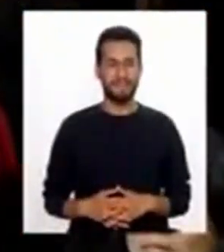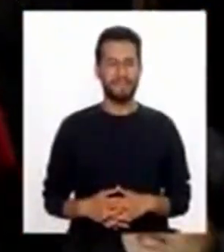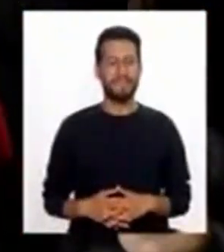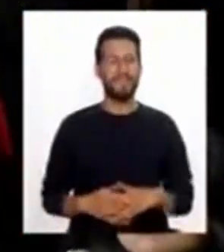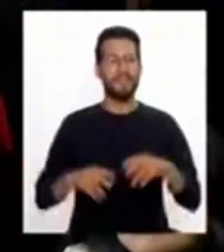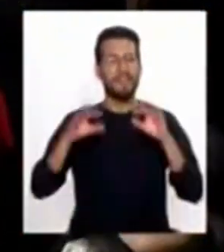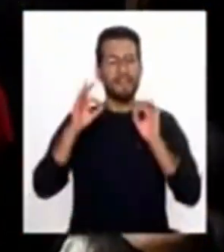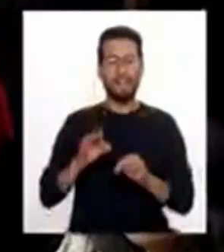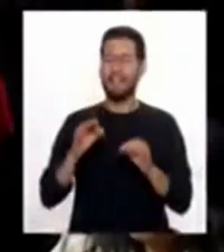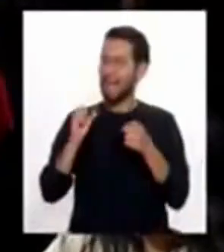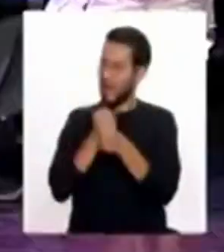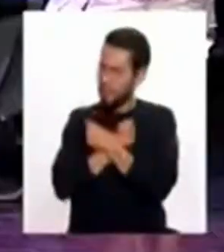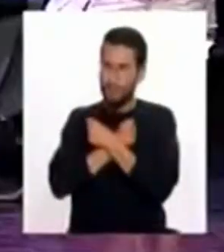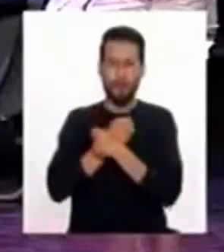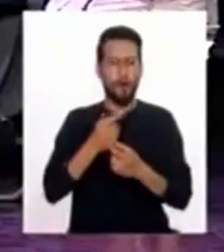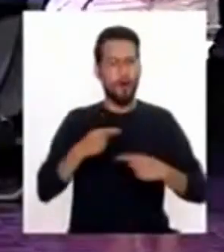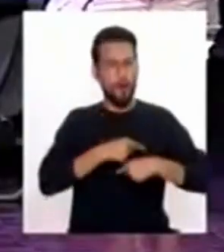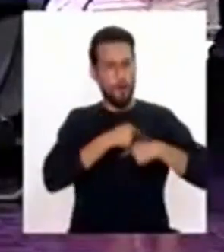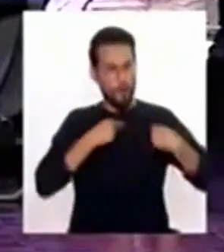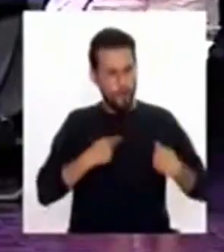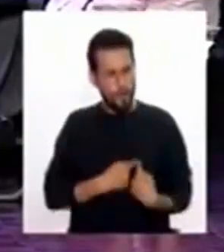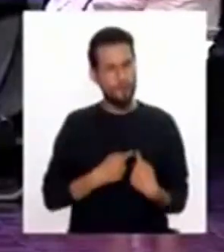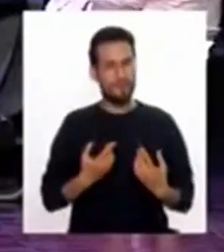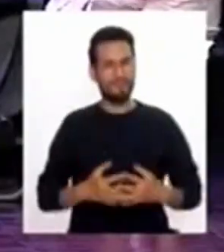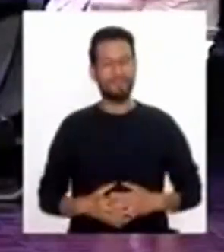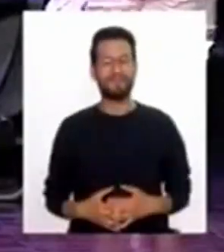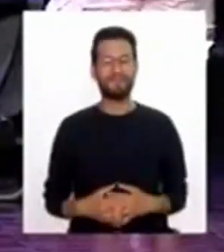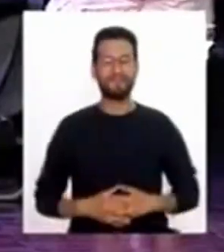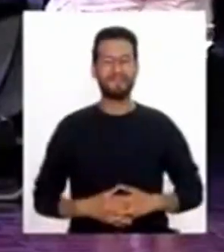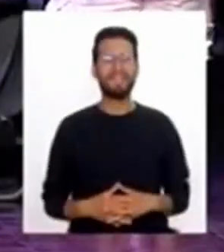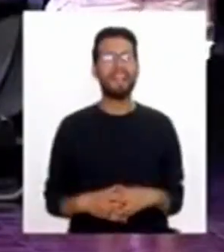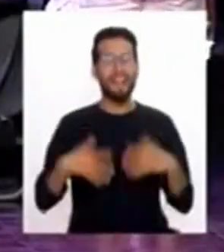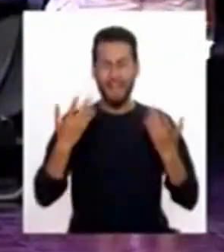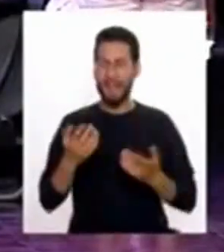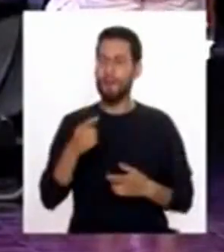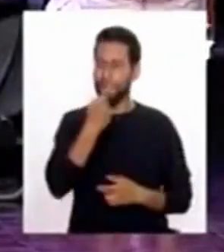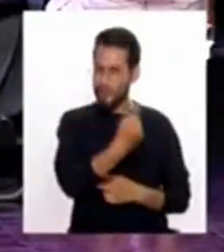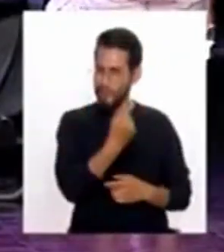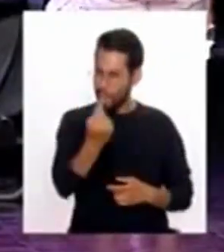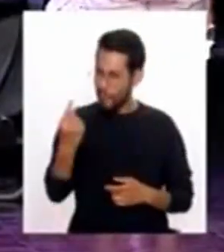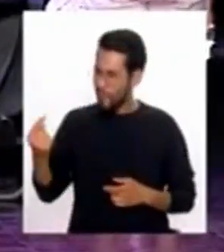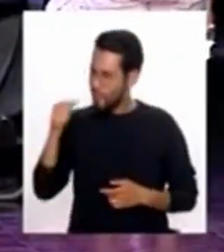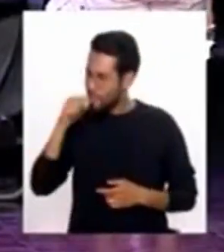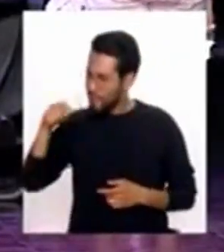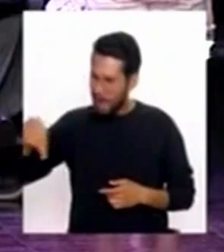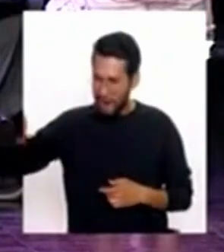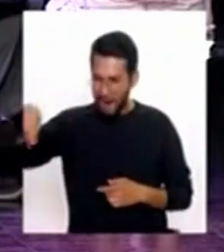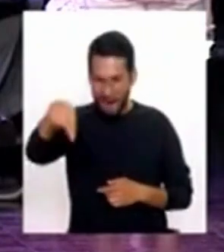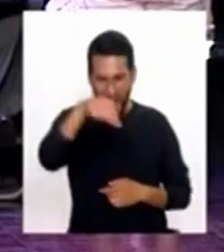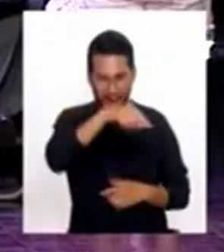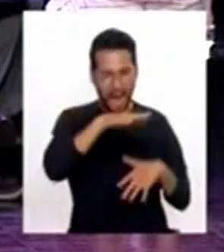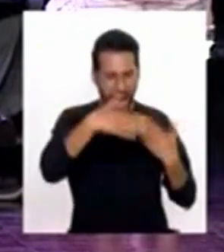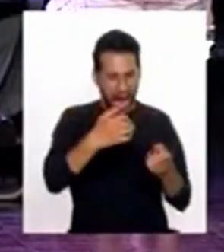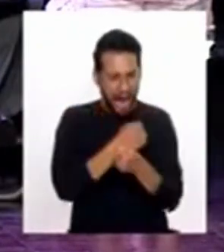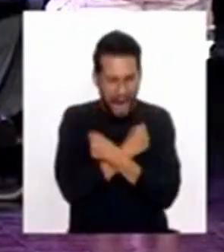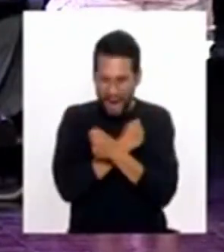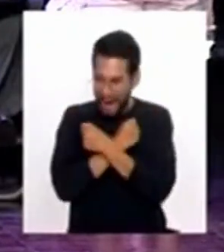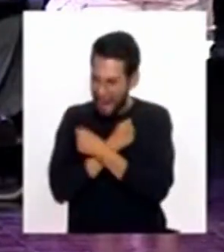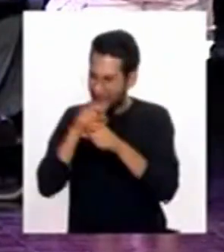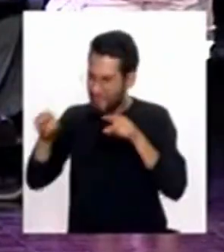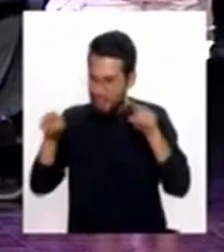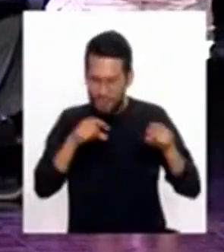Con ese amor en el corazón que hay en cada mujer, por nuestros